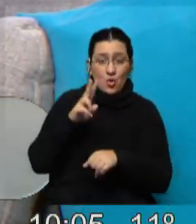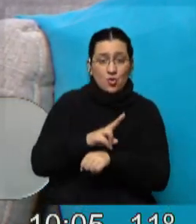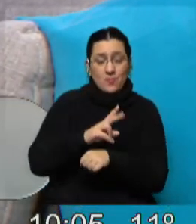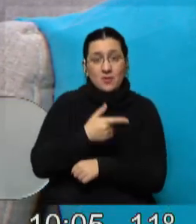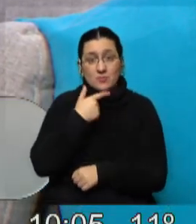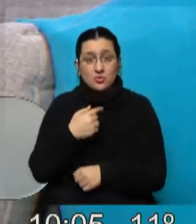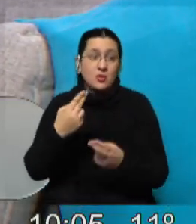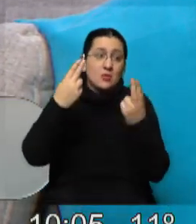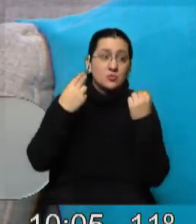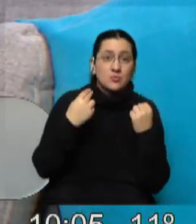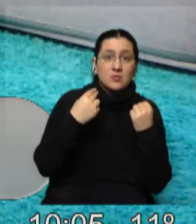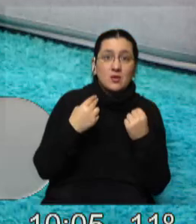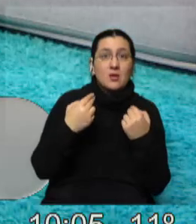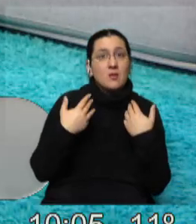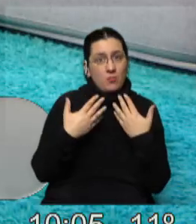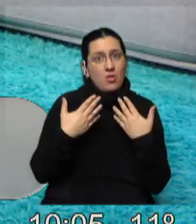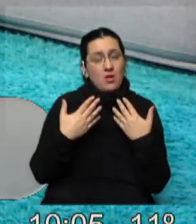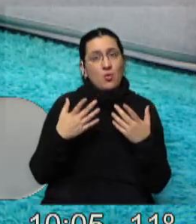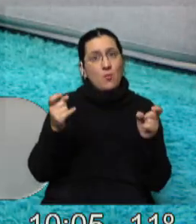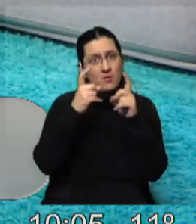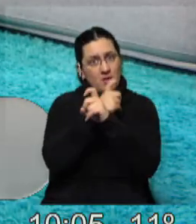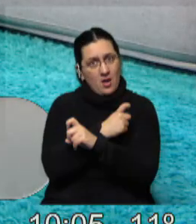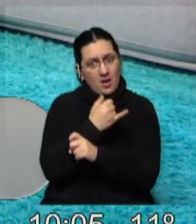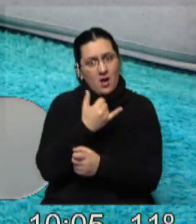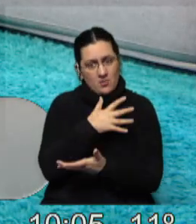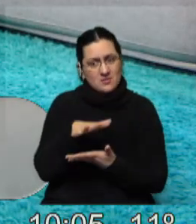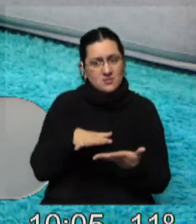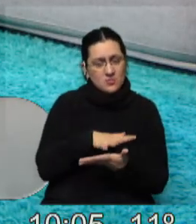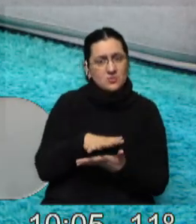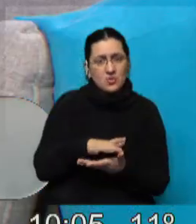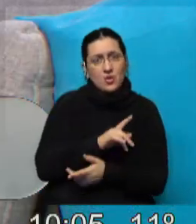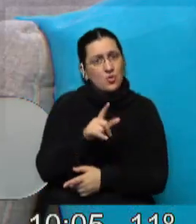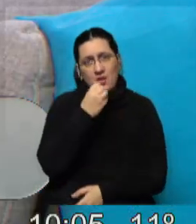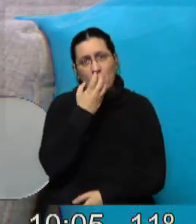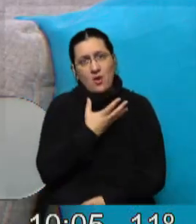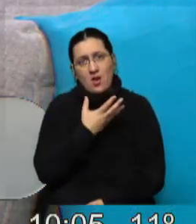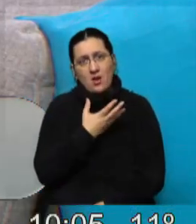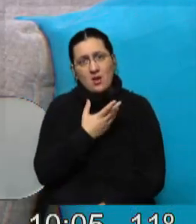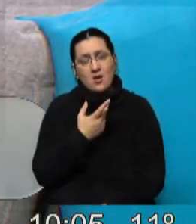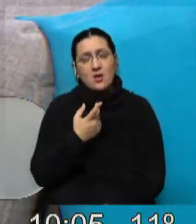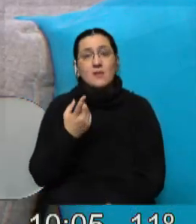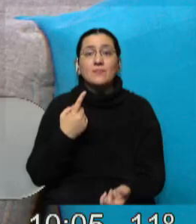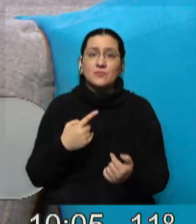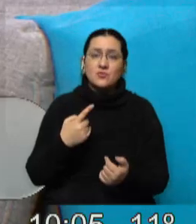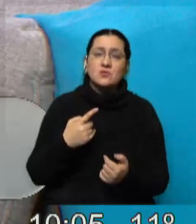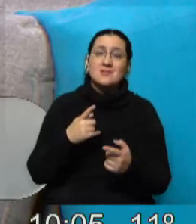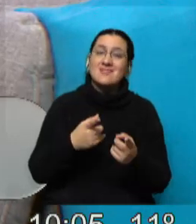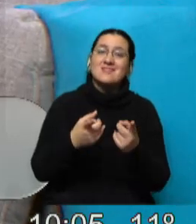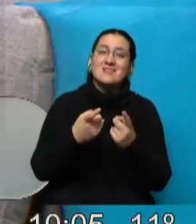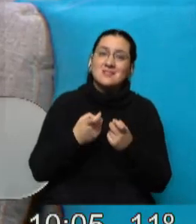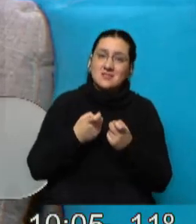una sumisión, se nos puede complicar. Tenemos una situación de que no está buena. Sí. Entonces, todo eso